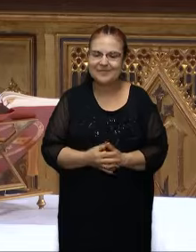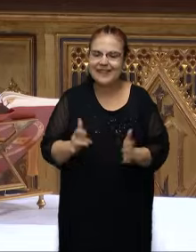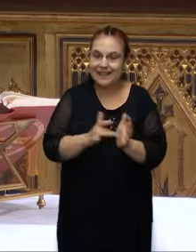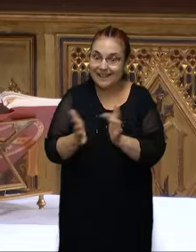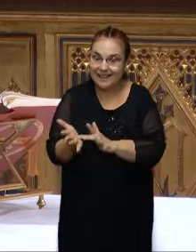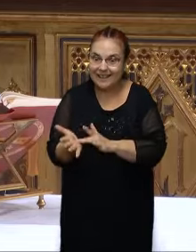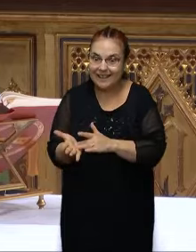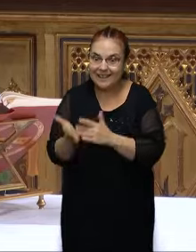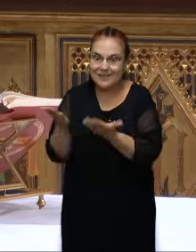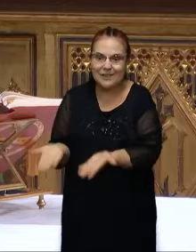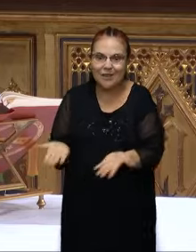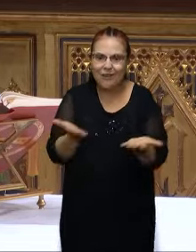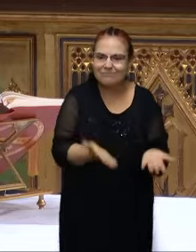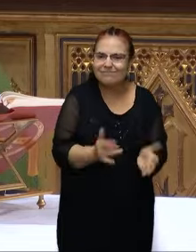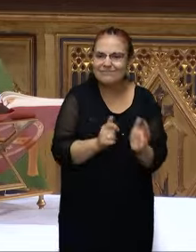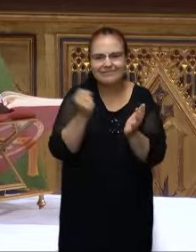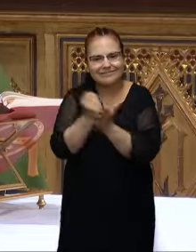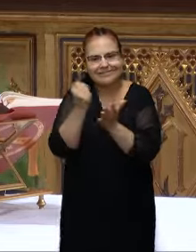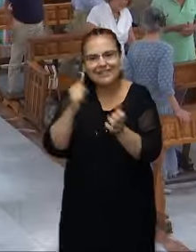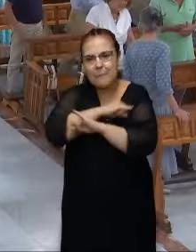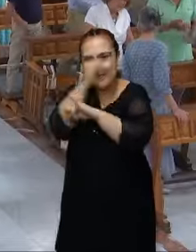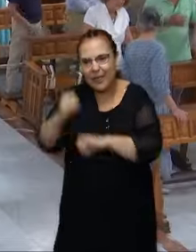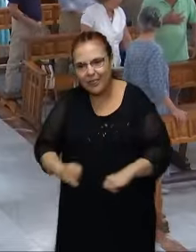Cristo intercambiad un gesto de paz.